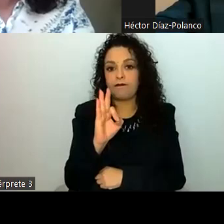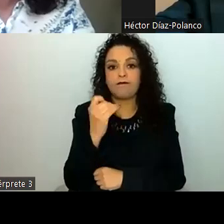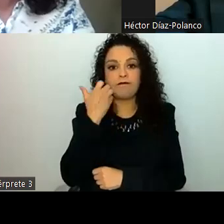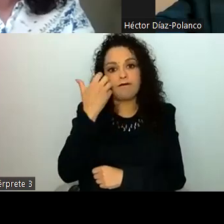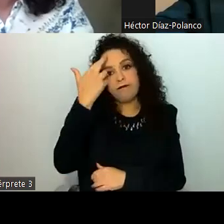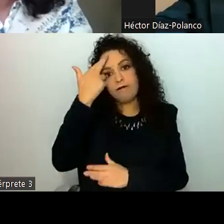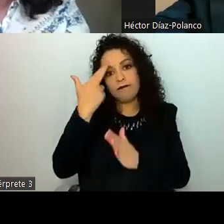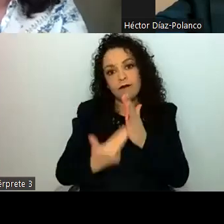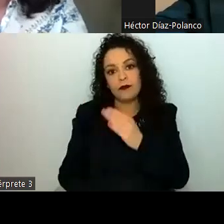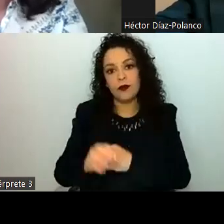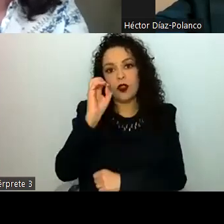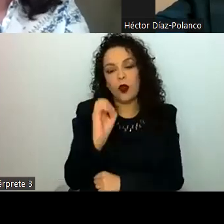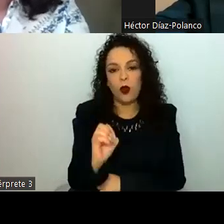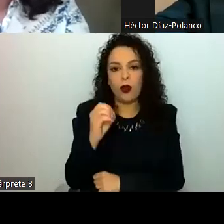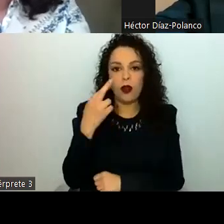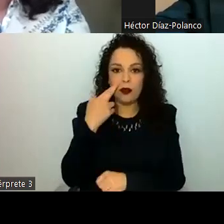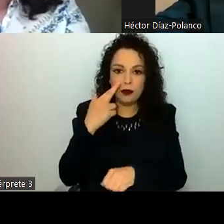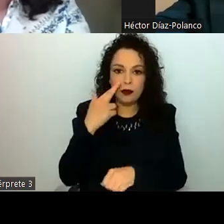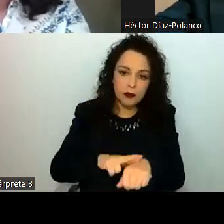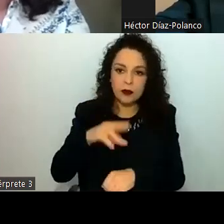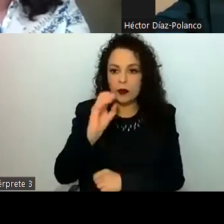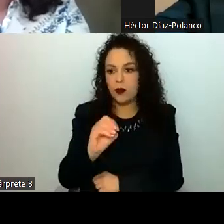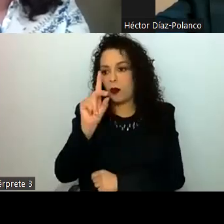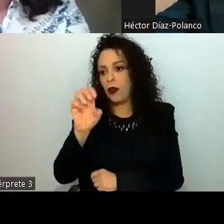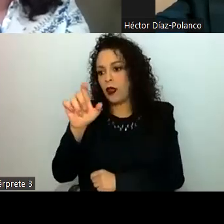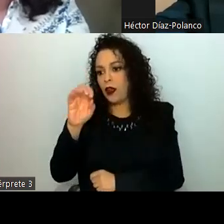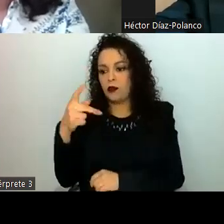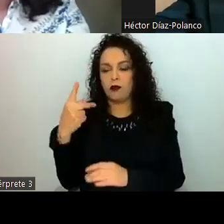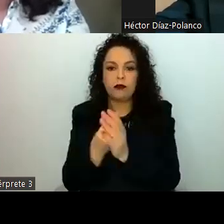pudieran someterse por medio de la red pública de Internet.